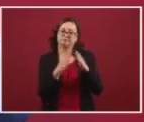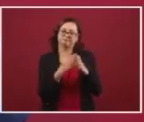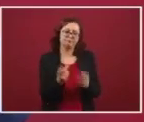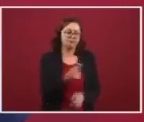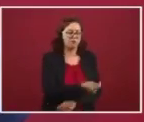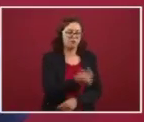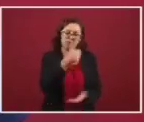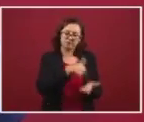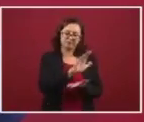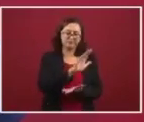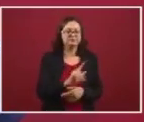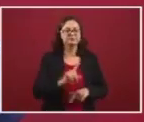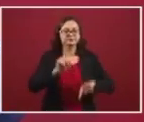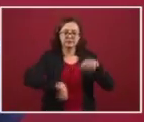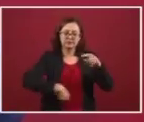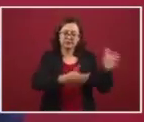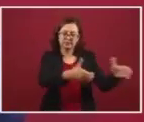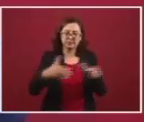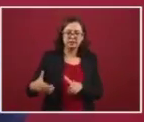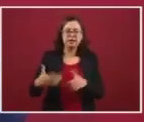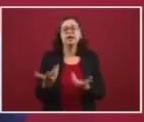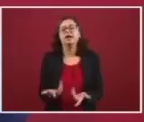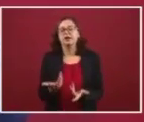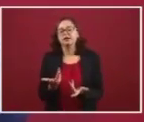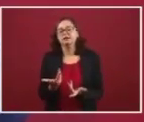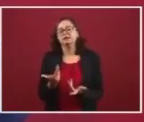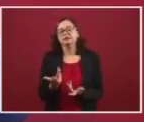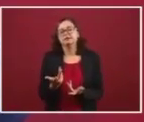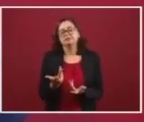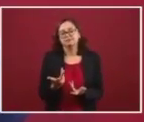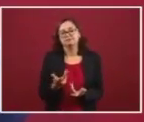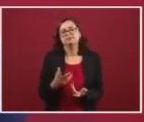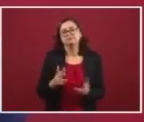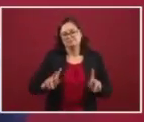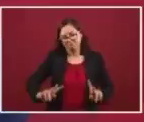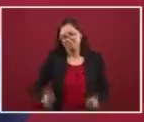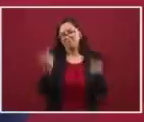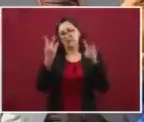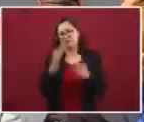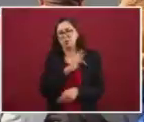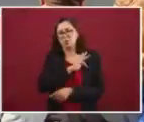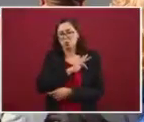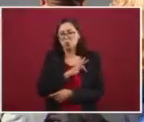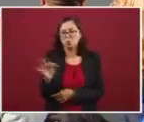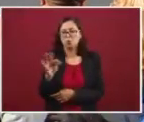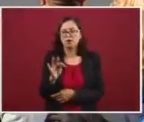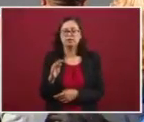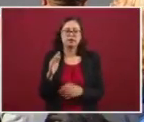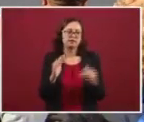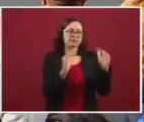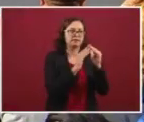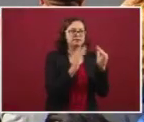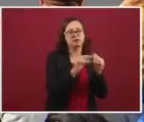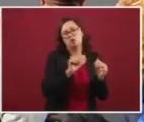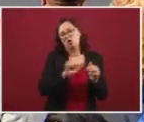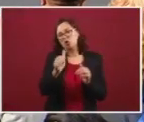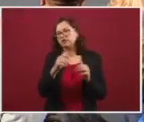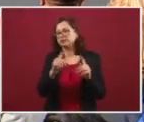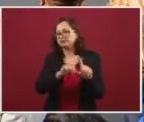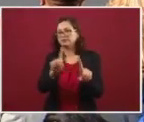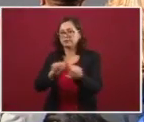propiedades. Una vez que tengamos el abandono, ahora sí serán puestos a subasta estas y las otras que presentamos. Pero